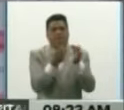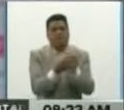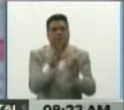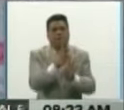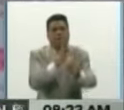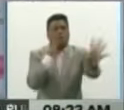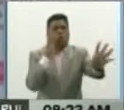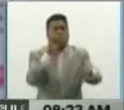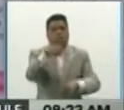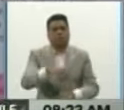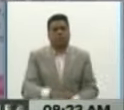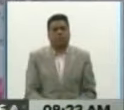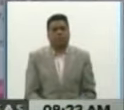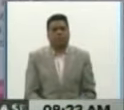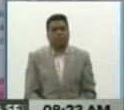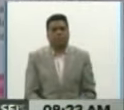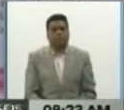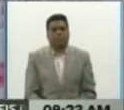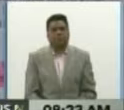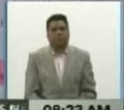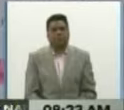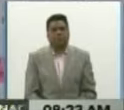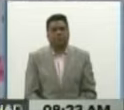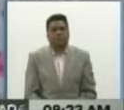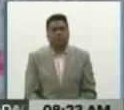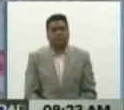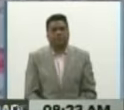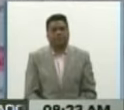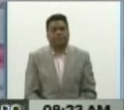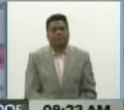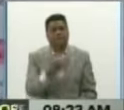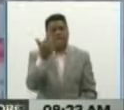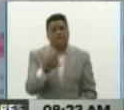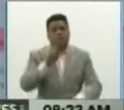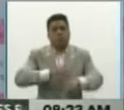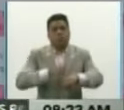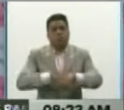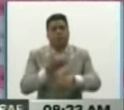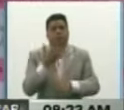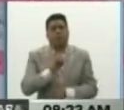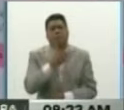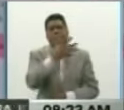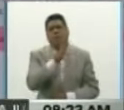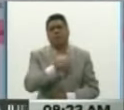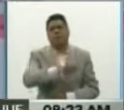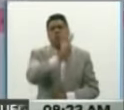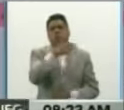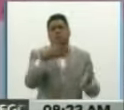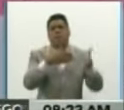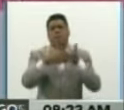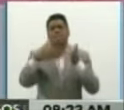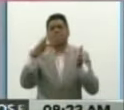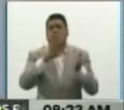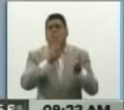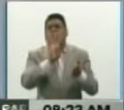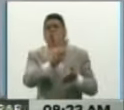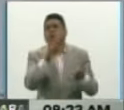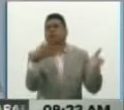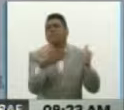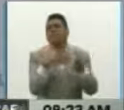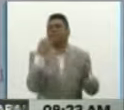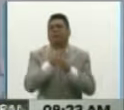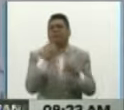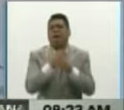colas también a la calle. Es algo estratégico en ese sentido. En estos momentos se encuentran aproximadamente 4.000 trabajadores en la